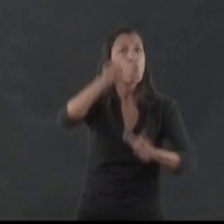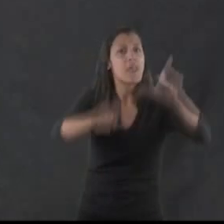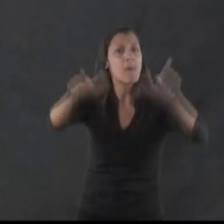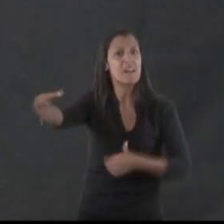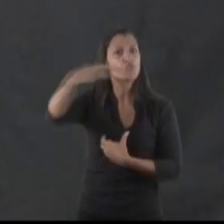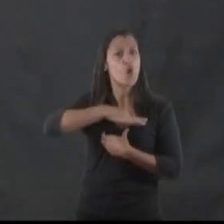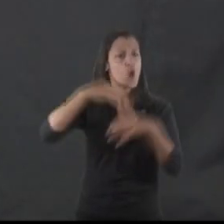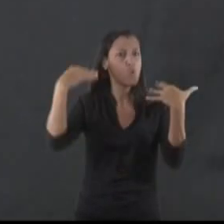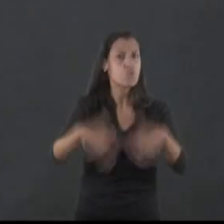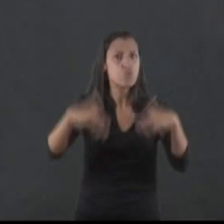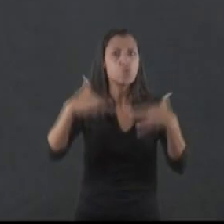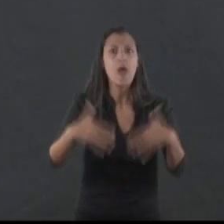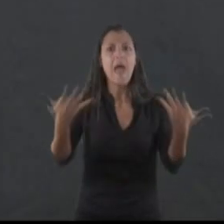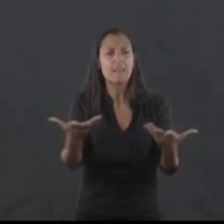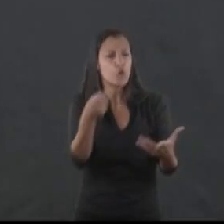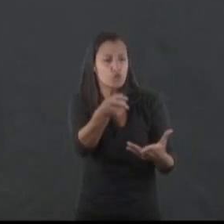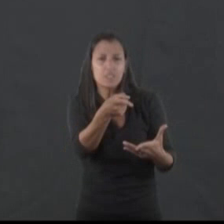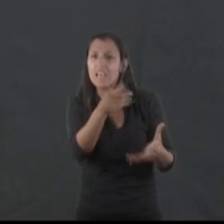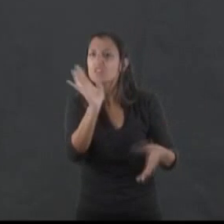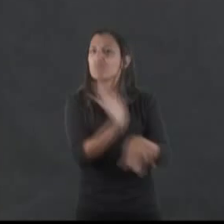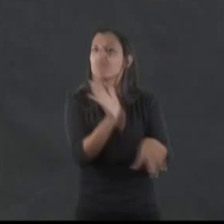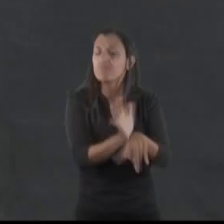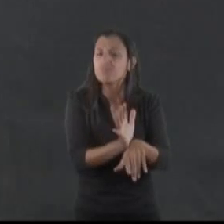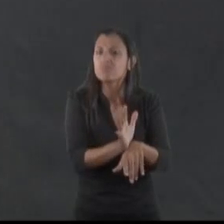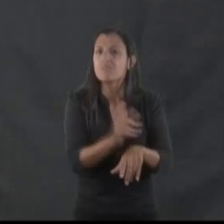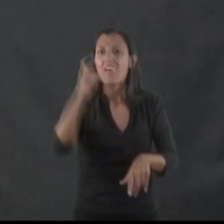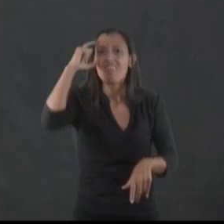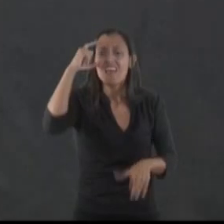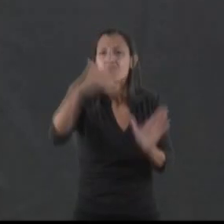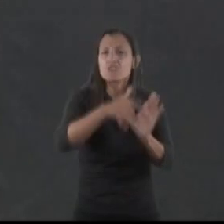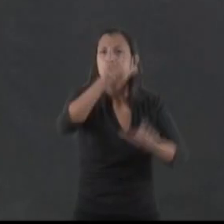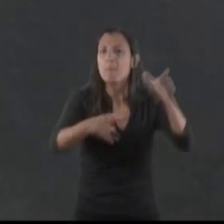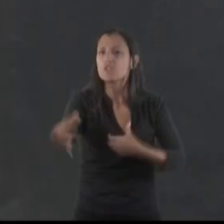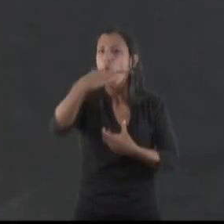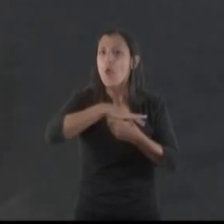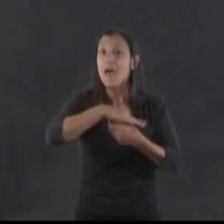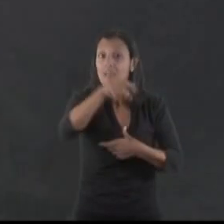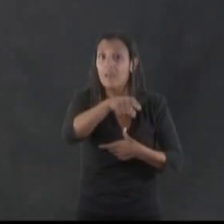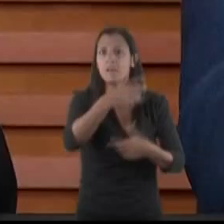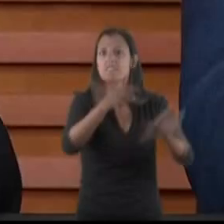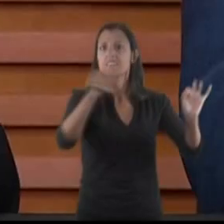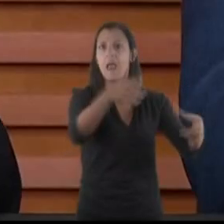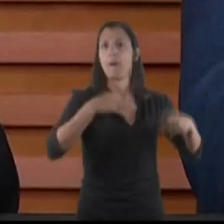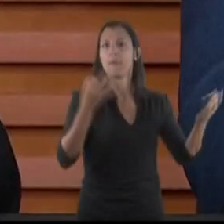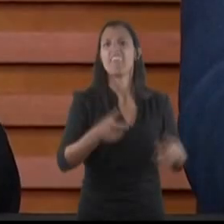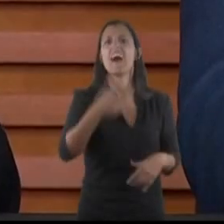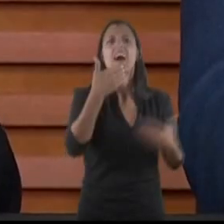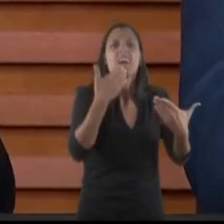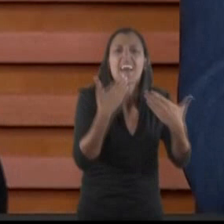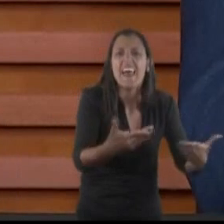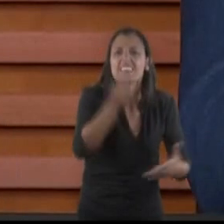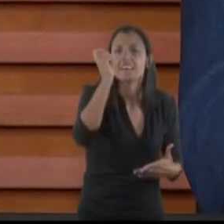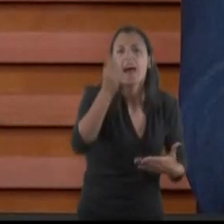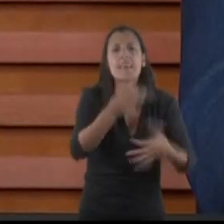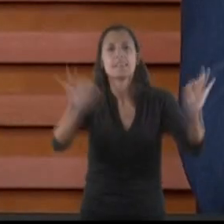a casi 10 millones de argentinos salvamos. 9.900.000 argentinos. A esos los salvamos. ¿Y quién los salvó?